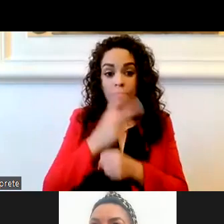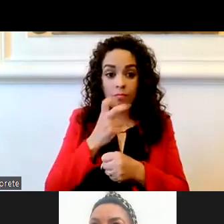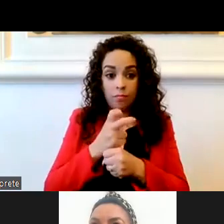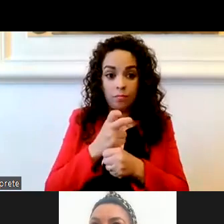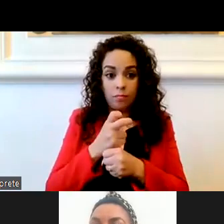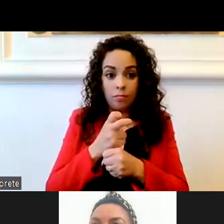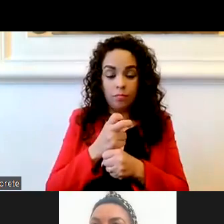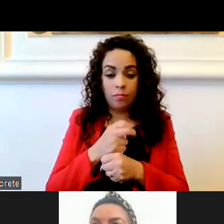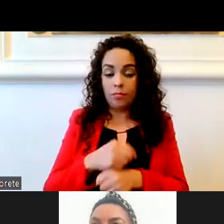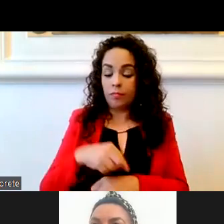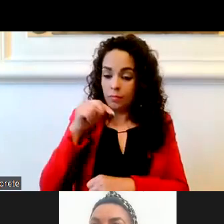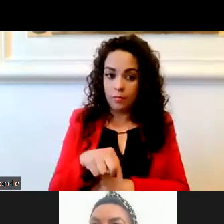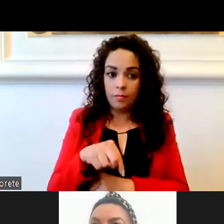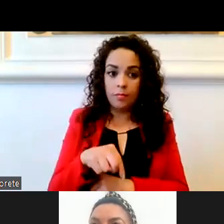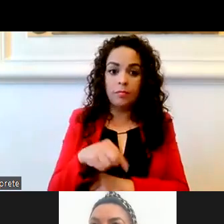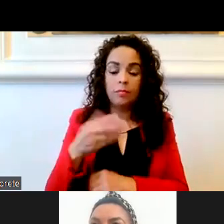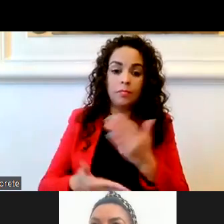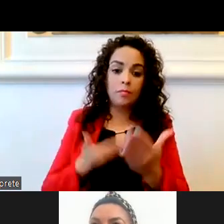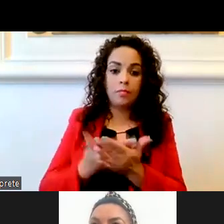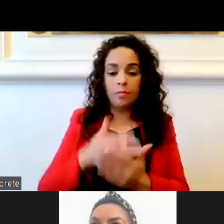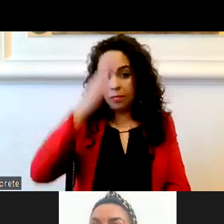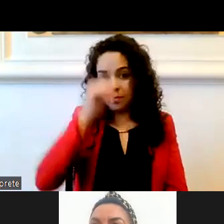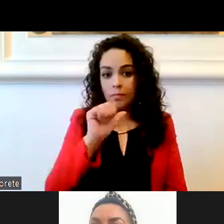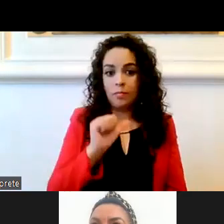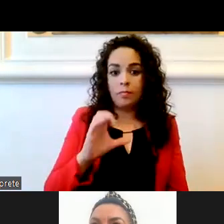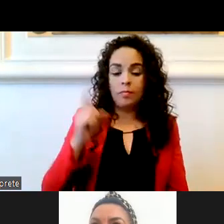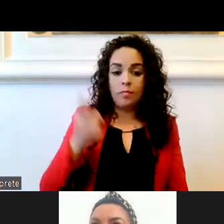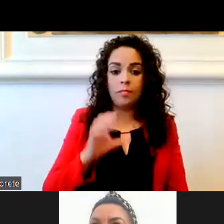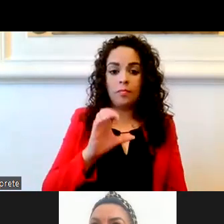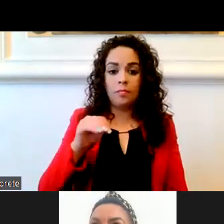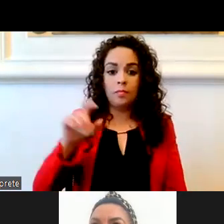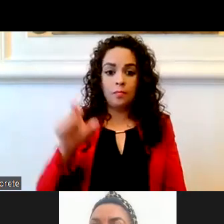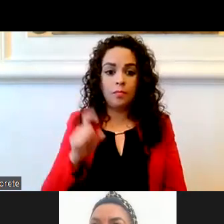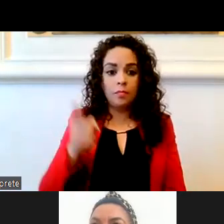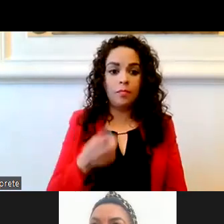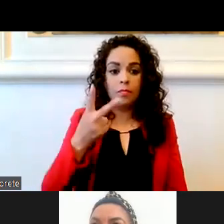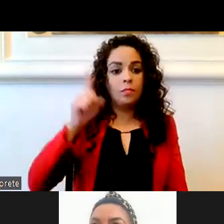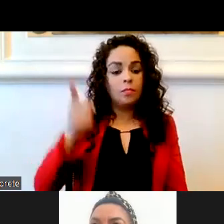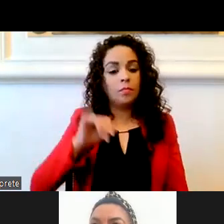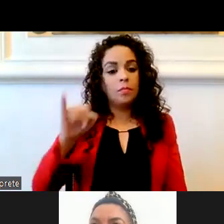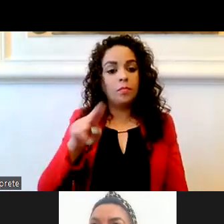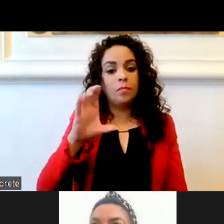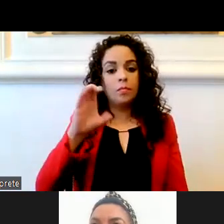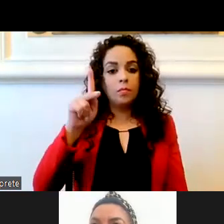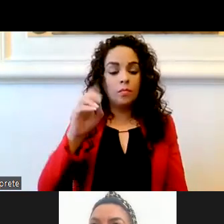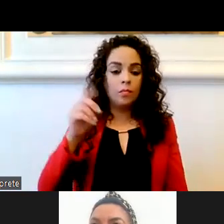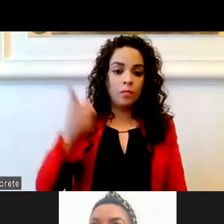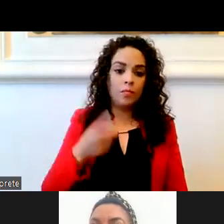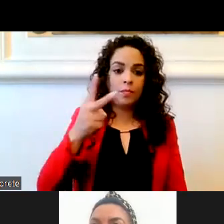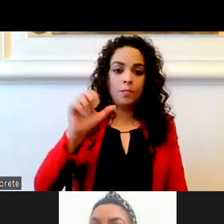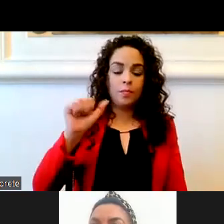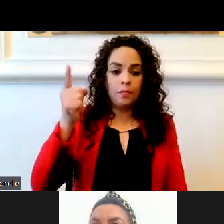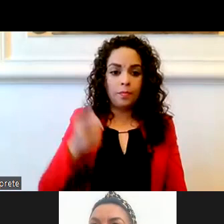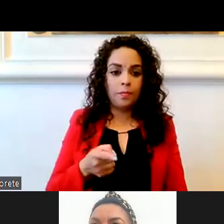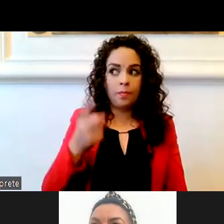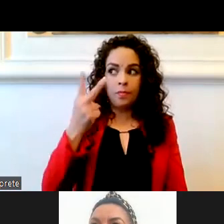de este órgano colegiado el acuerdo AC diagonal CCMX diagonal 2 diagonal Jucopo diagonal 2A diagonal 009